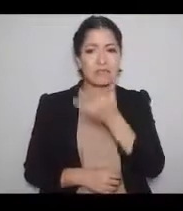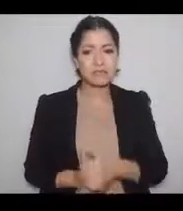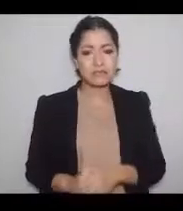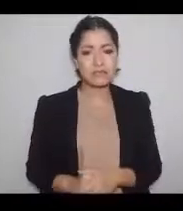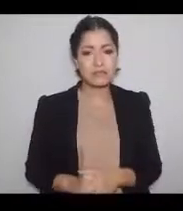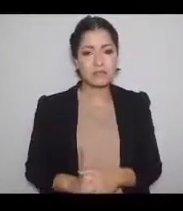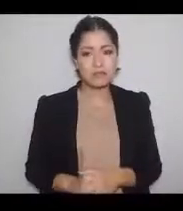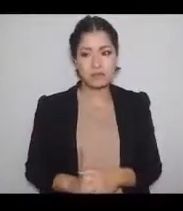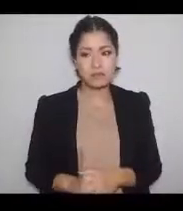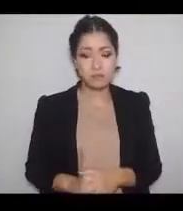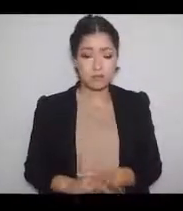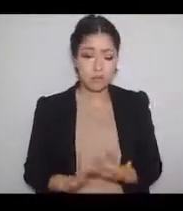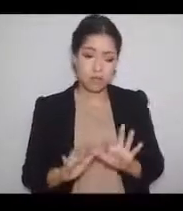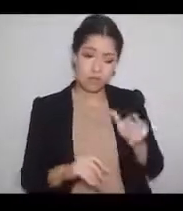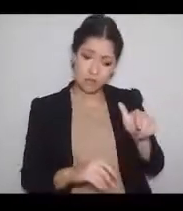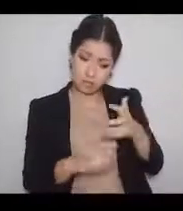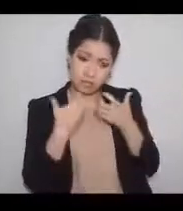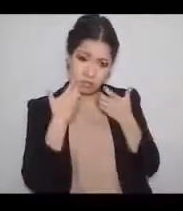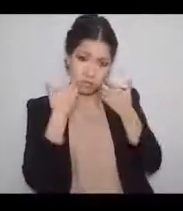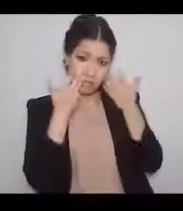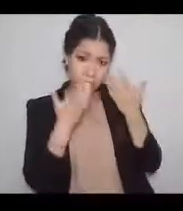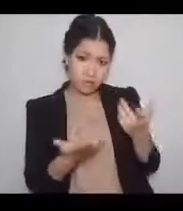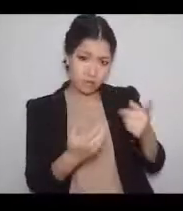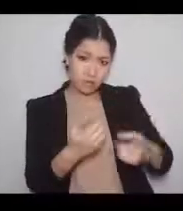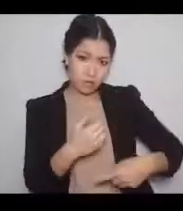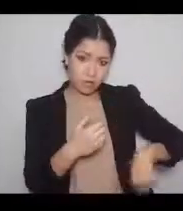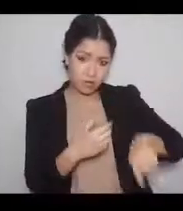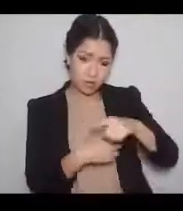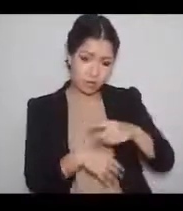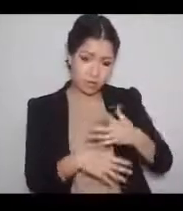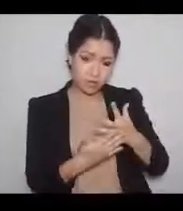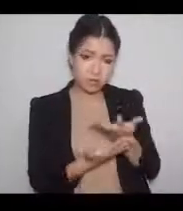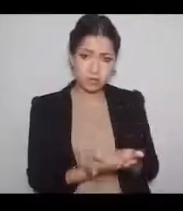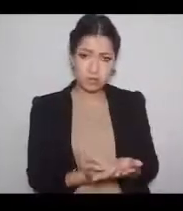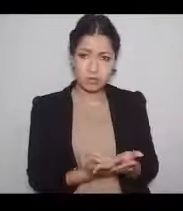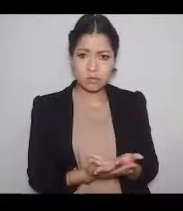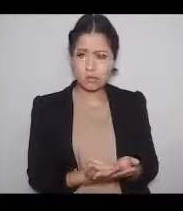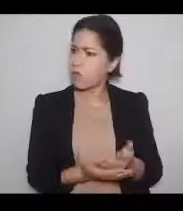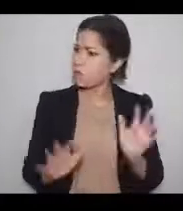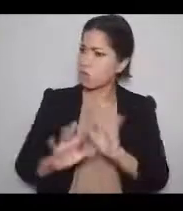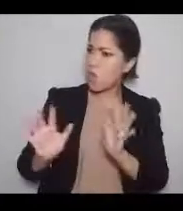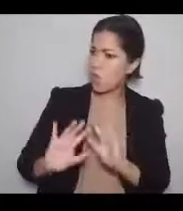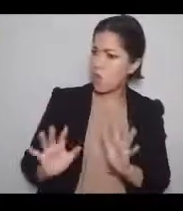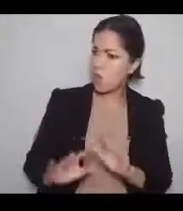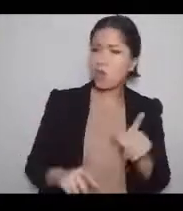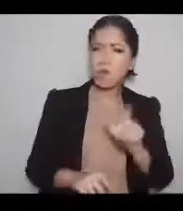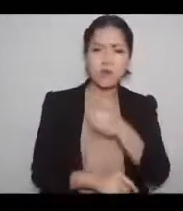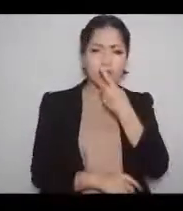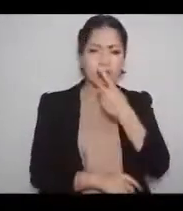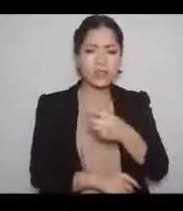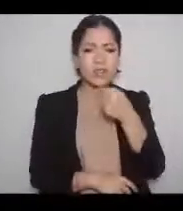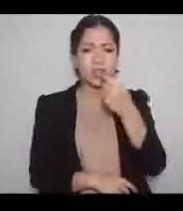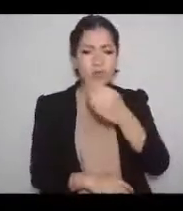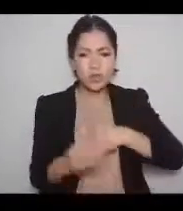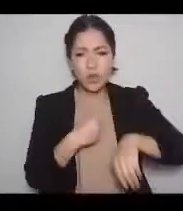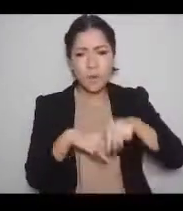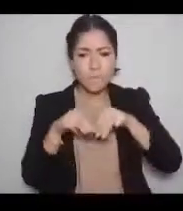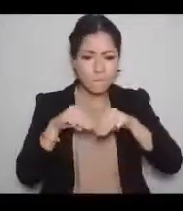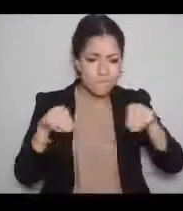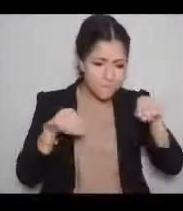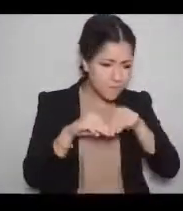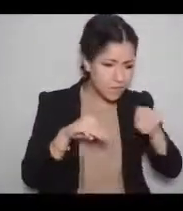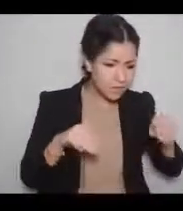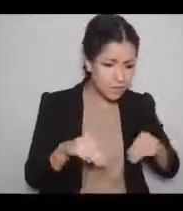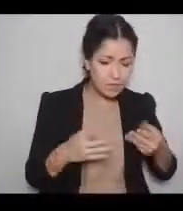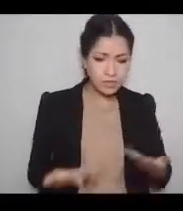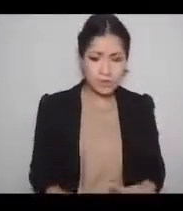Si quieres, descansamos, ¿eh? No necesito descansar. Cuando dices todas tus mediciones, no